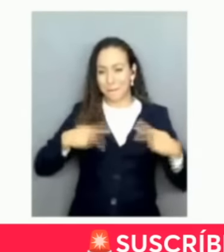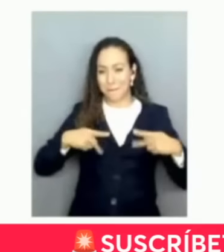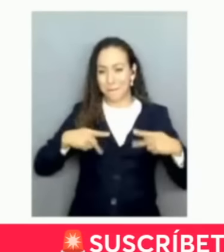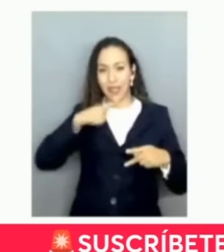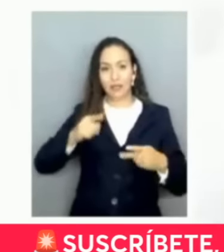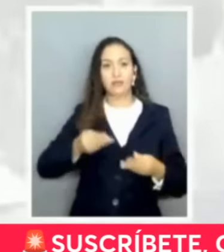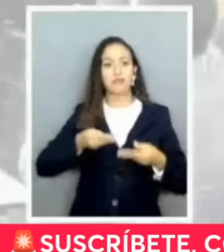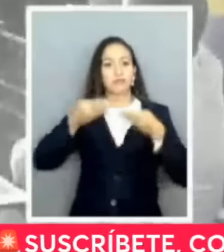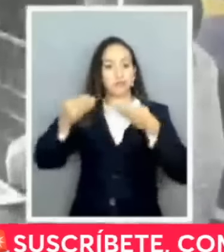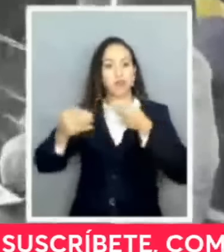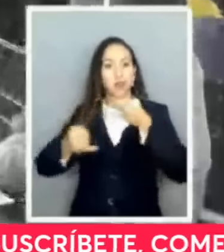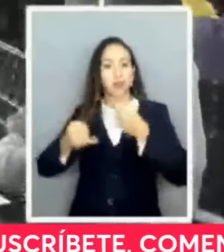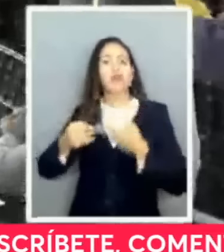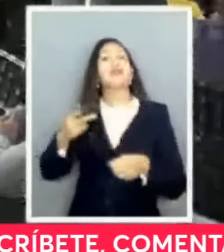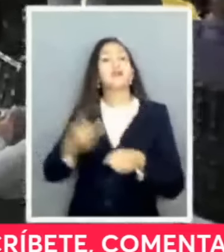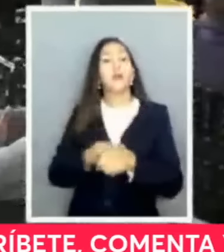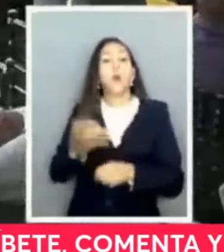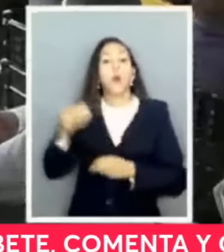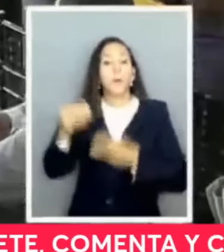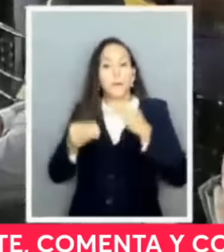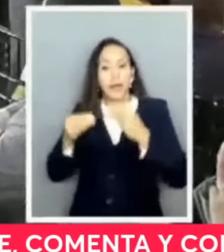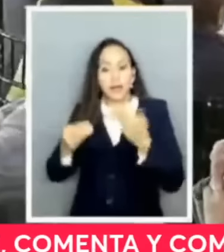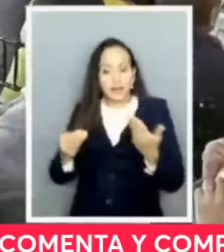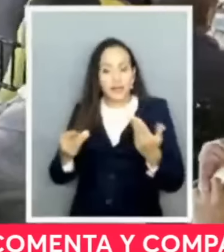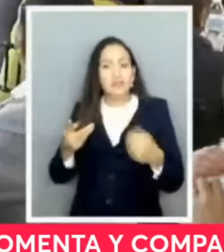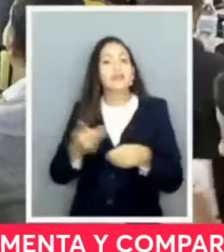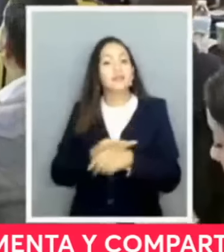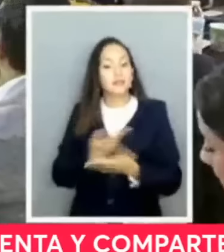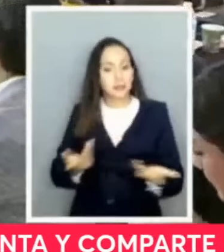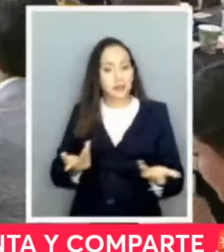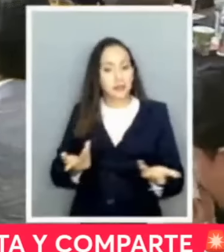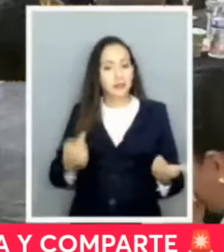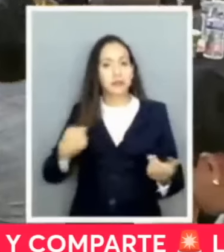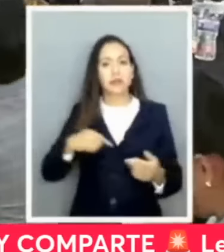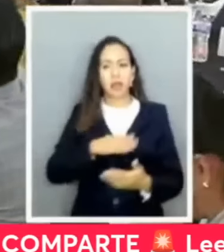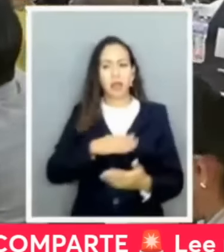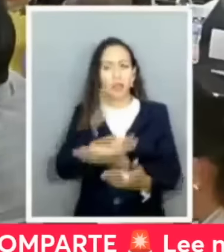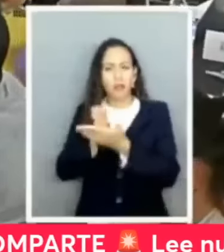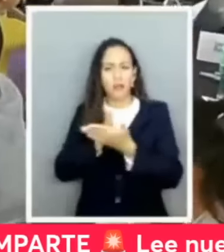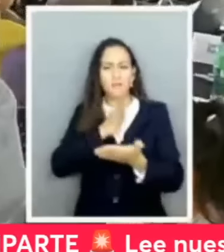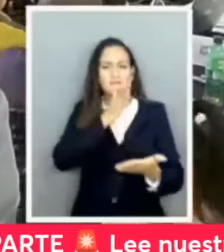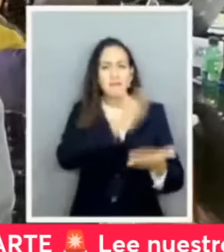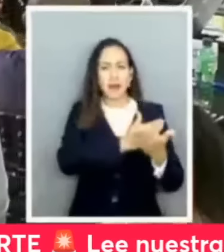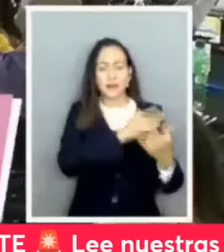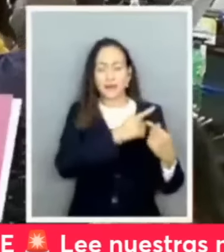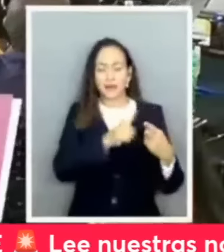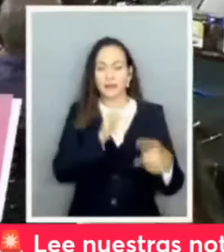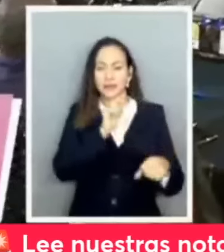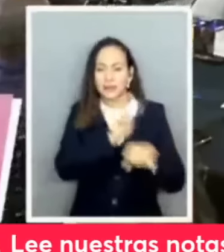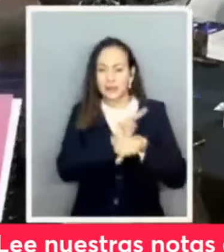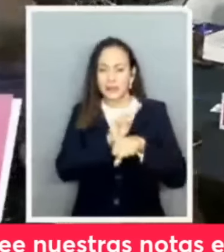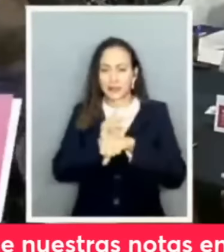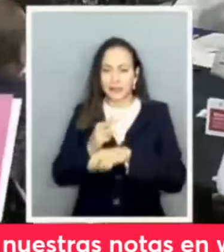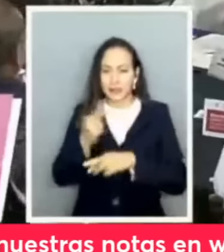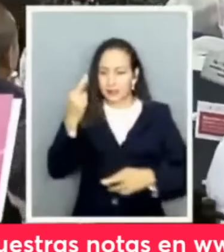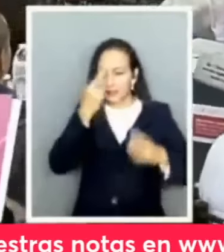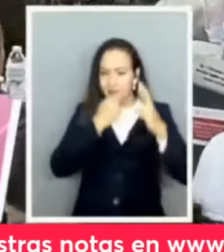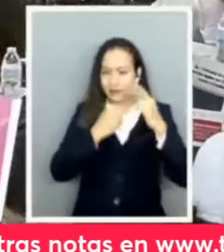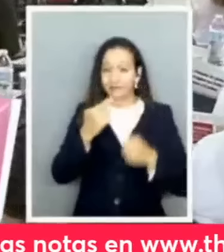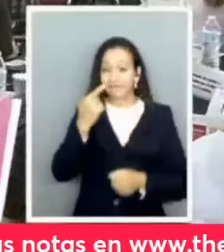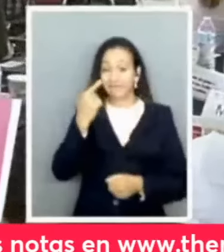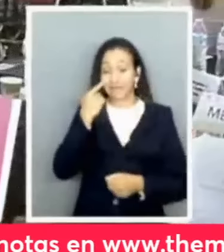magistrada que revisa su actuación nuestra imagen de la justicia suele estar muy